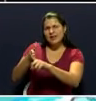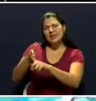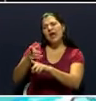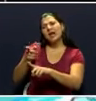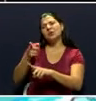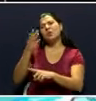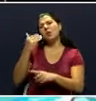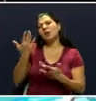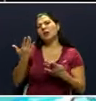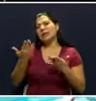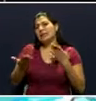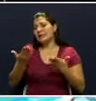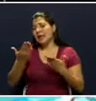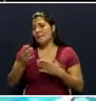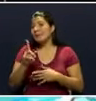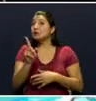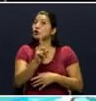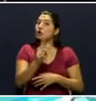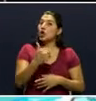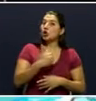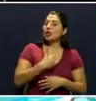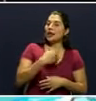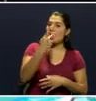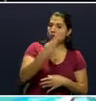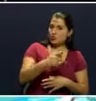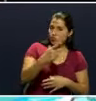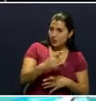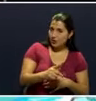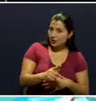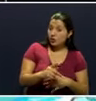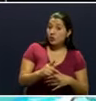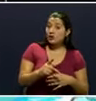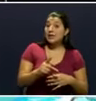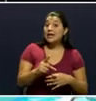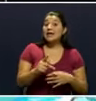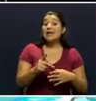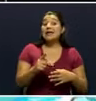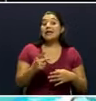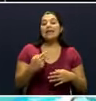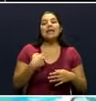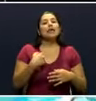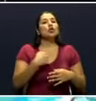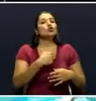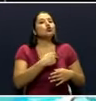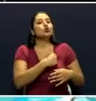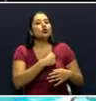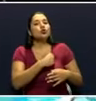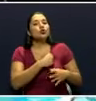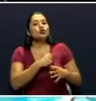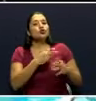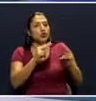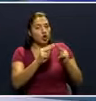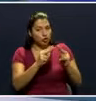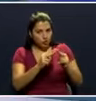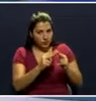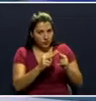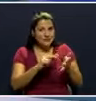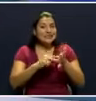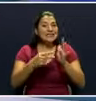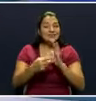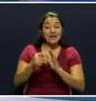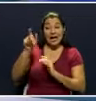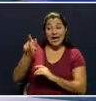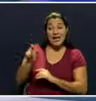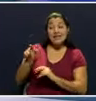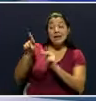casos que no tienen factores de riesgo conocidos. Es decir, que hay gente que al momento de contagiarse con el